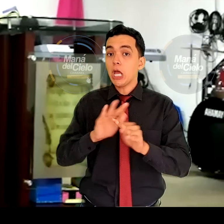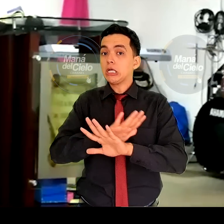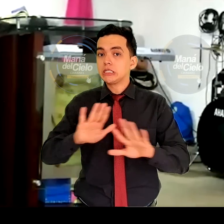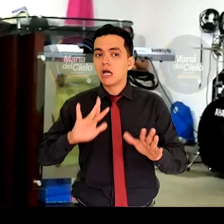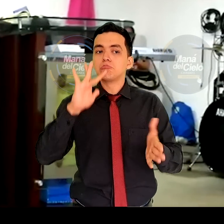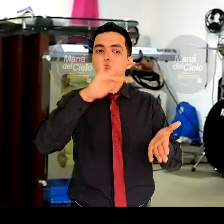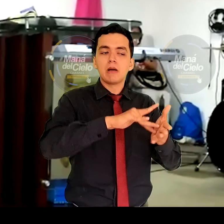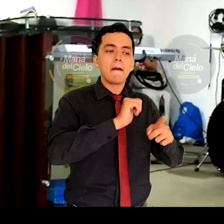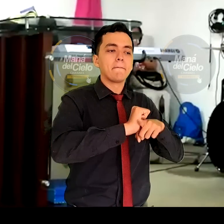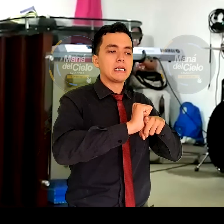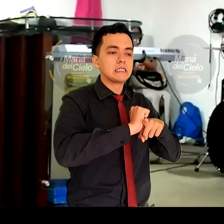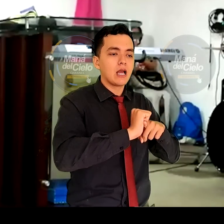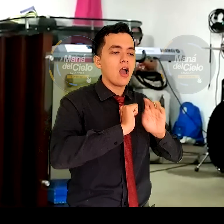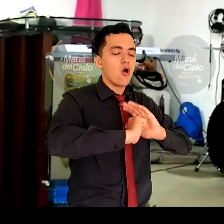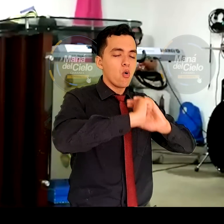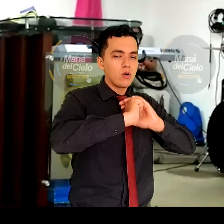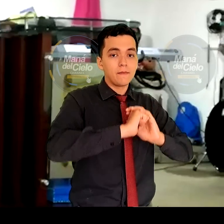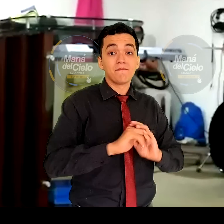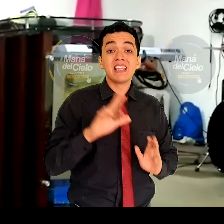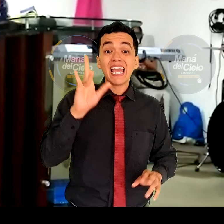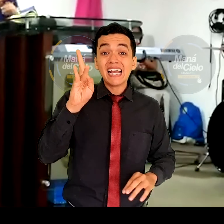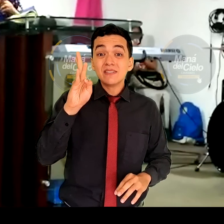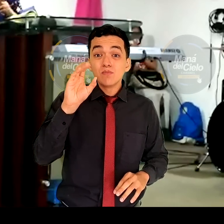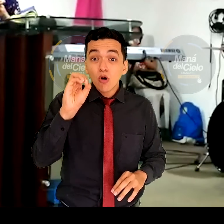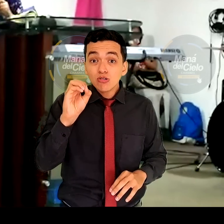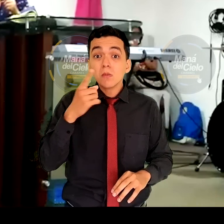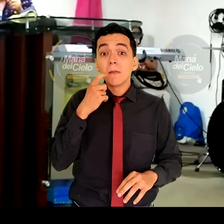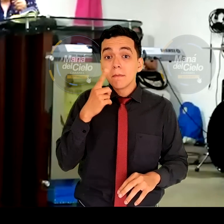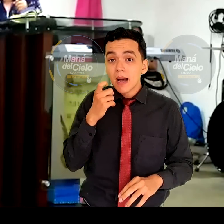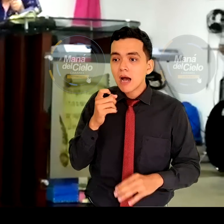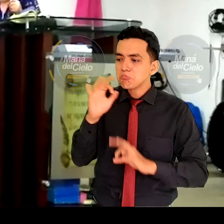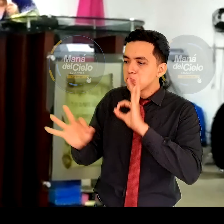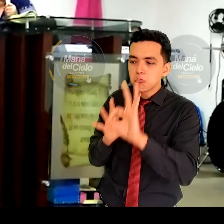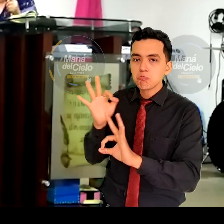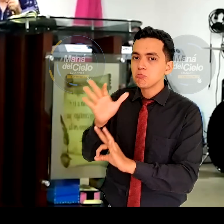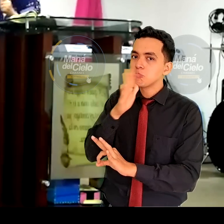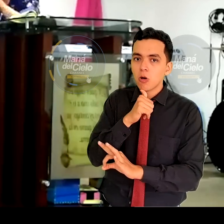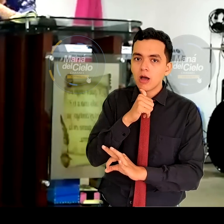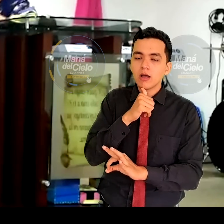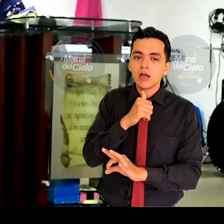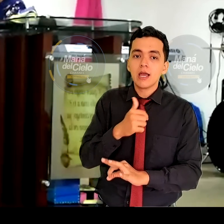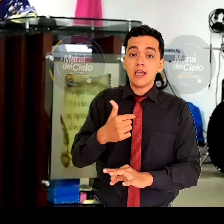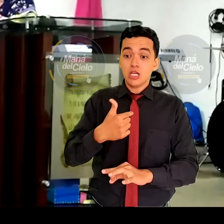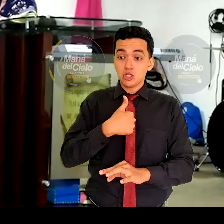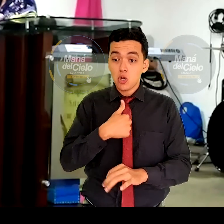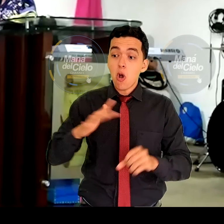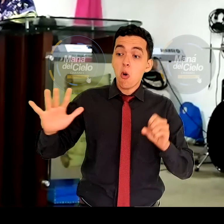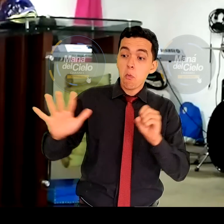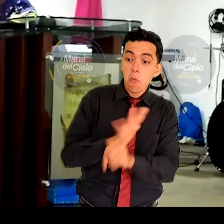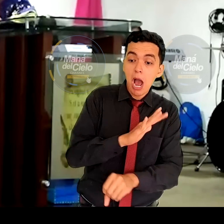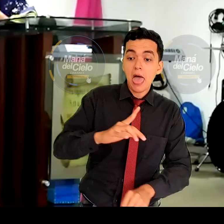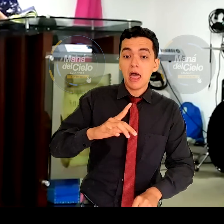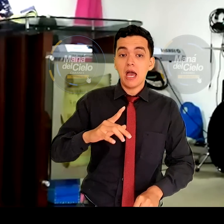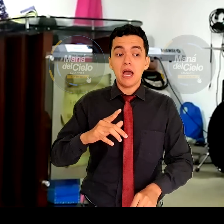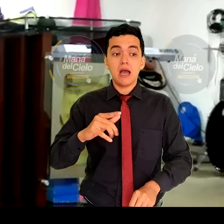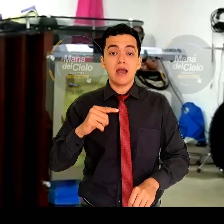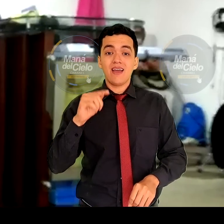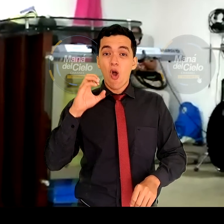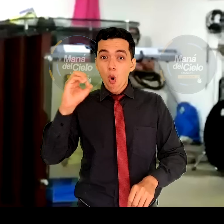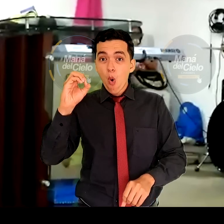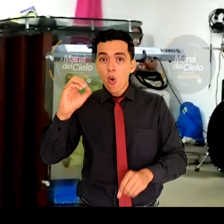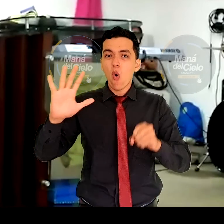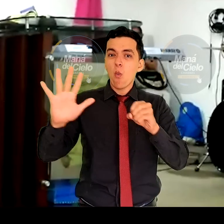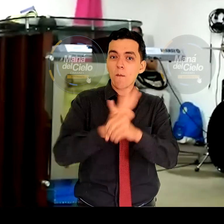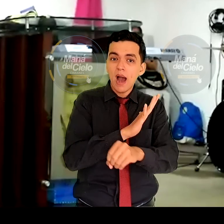Mi esposo, sus reuniones, sus compromisos, iba y venía. Y yo de igual manera, liderando las damas, haciendo programas, haciendo una cantidad de